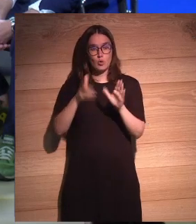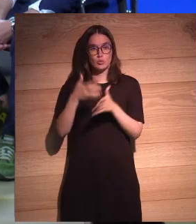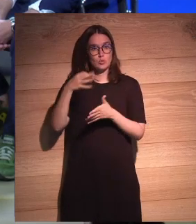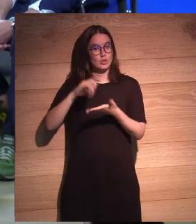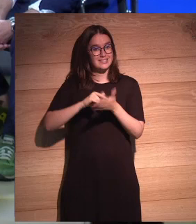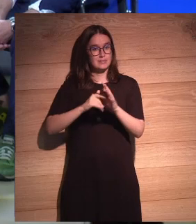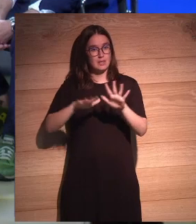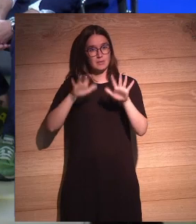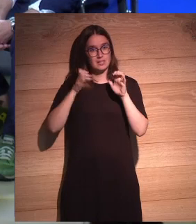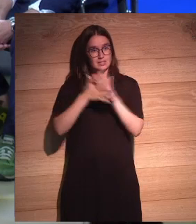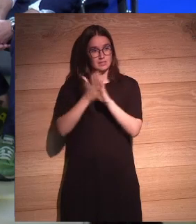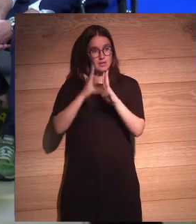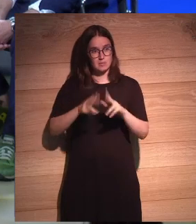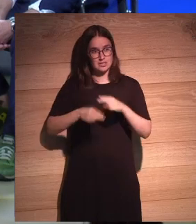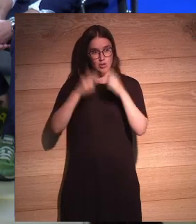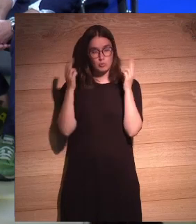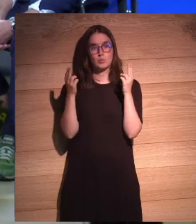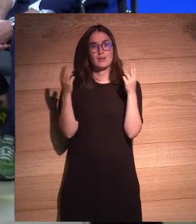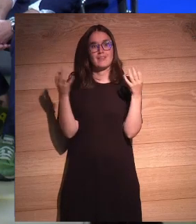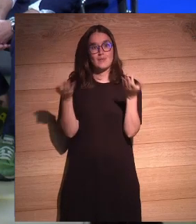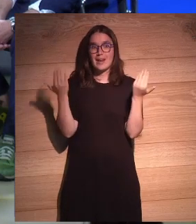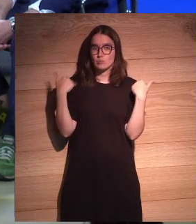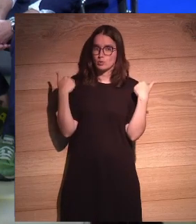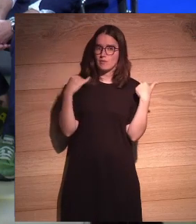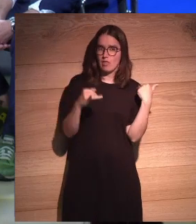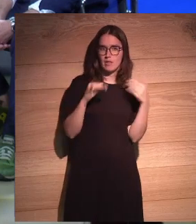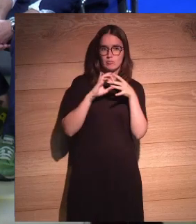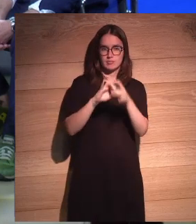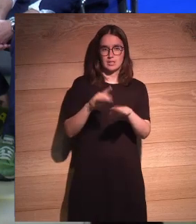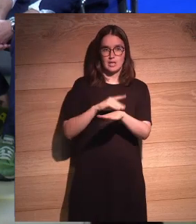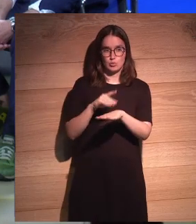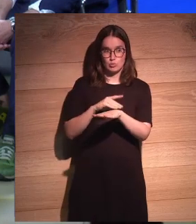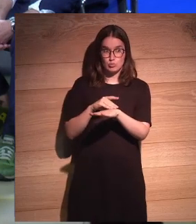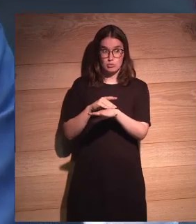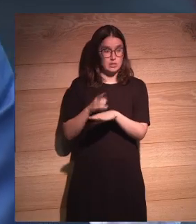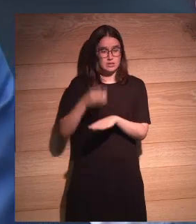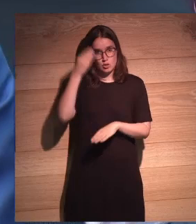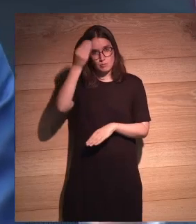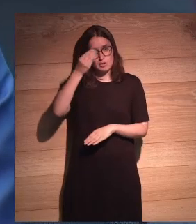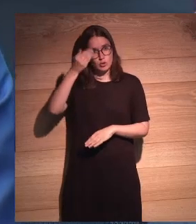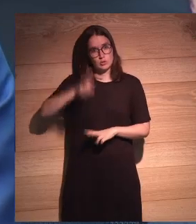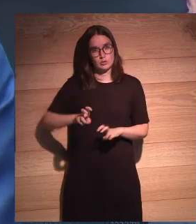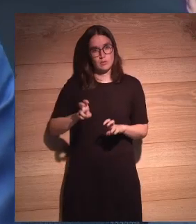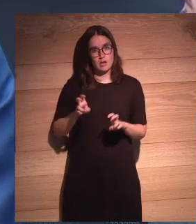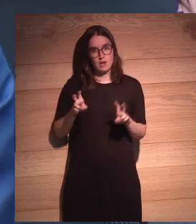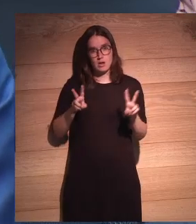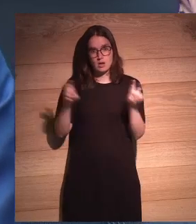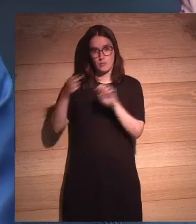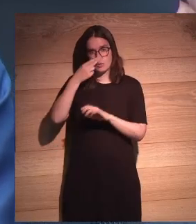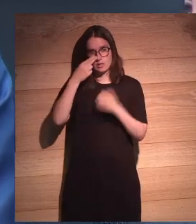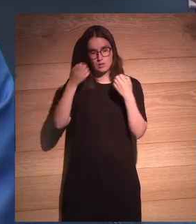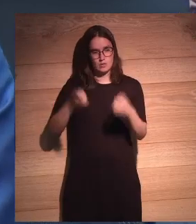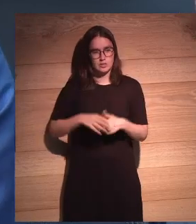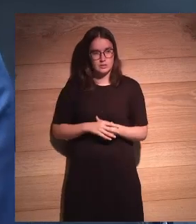de aprendizaje, que es una administración pública, que tiene una responsabilidad con relación a esos datos. Y me parece que es un tema también muy, muy